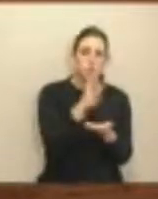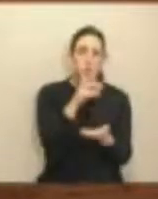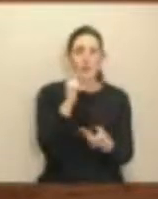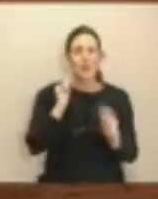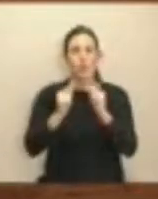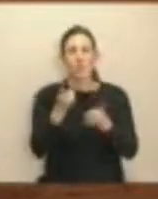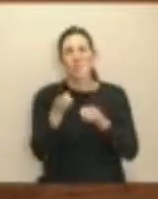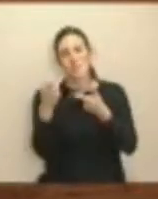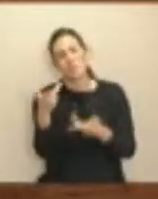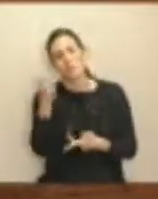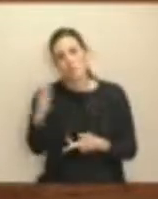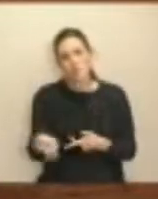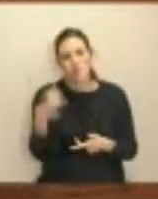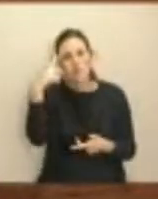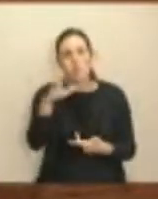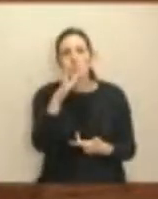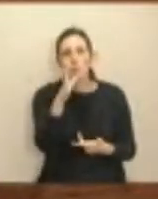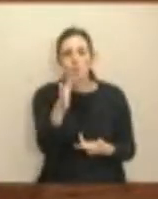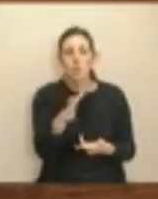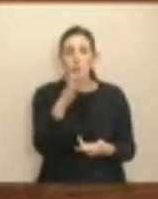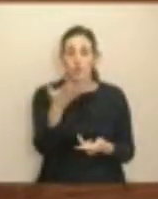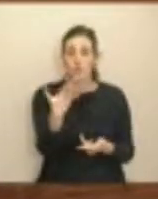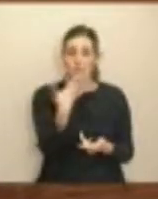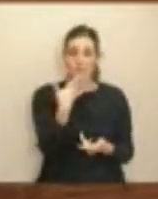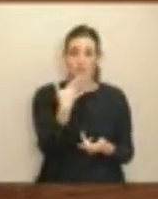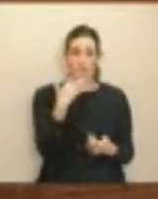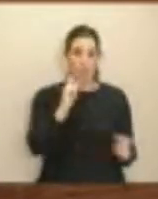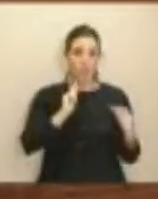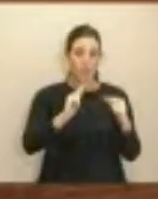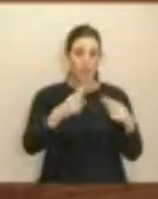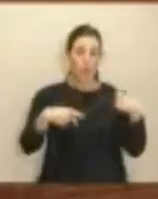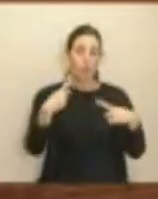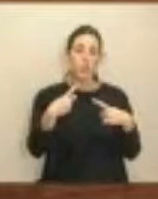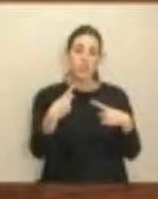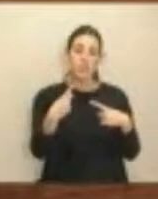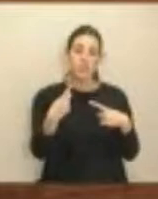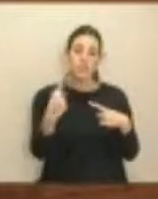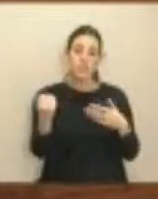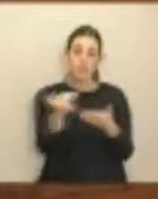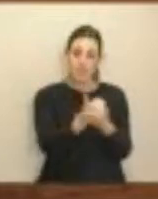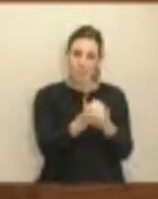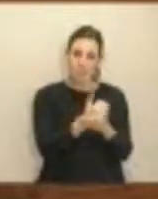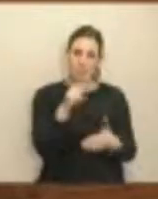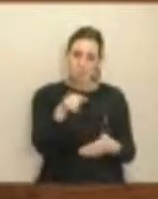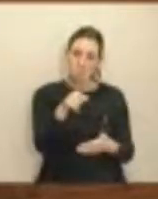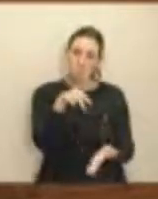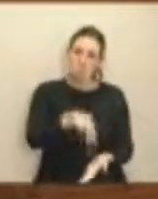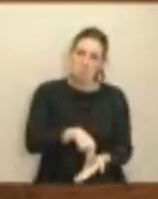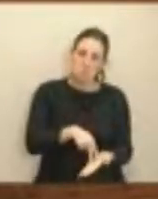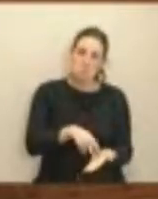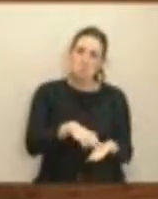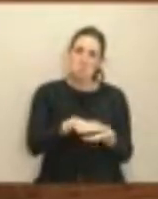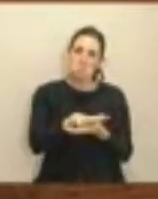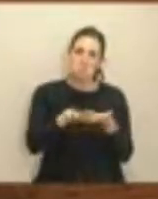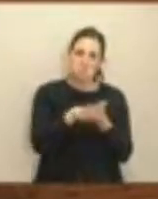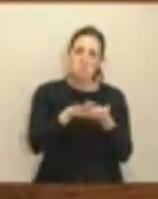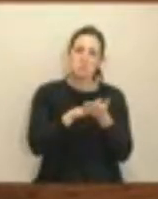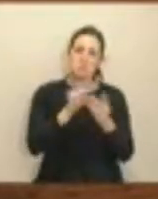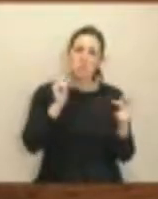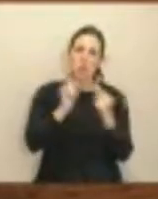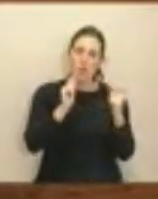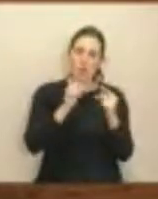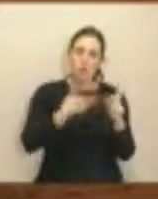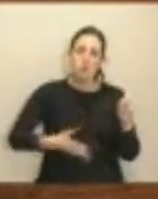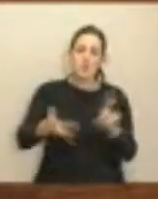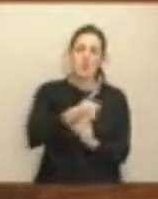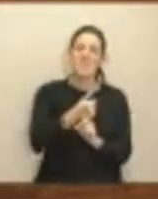usted por qué? Porque el que negocia ingresos está ahí, negociado, plasmado y conseguido. El